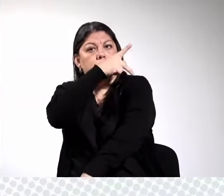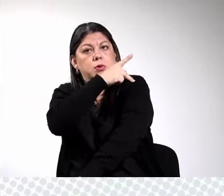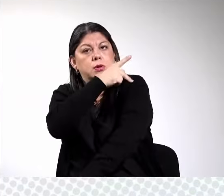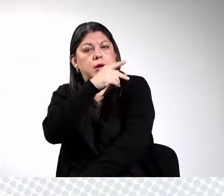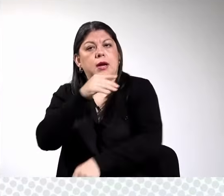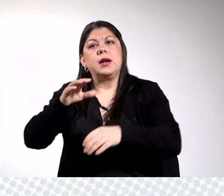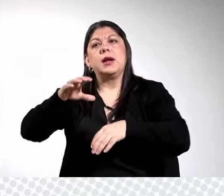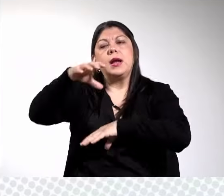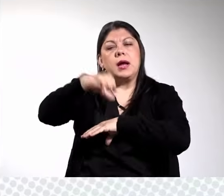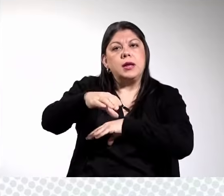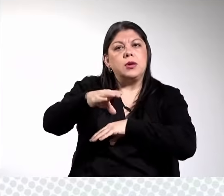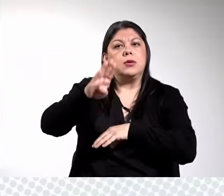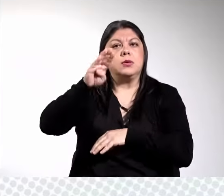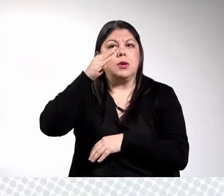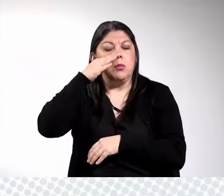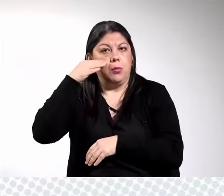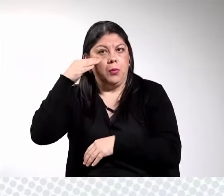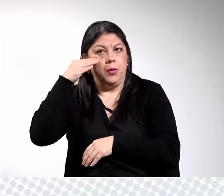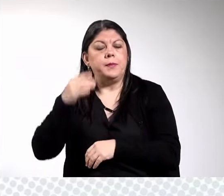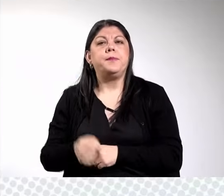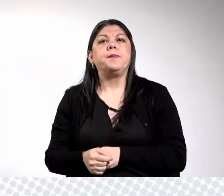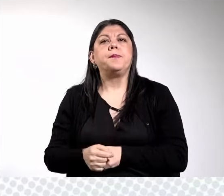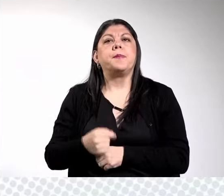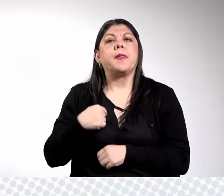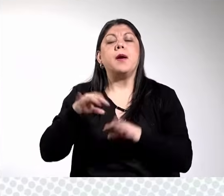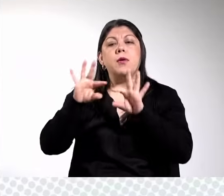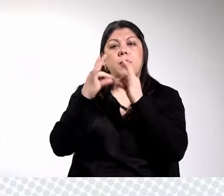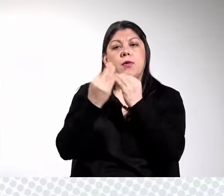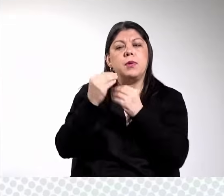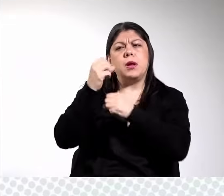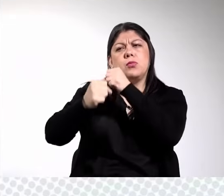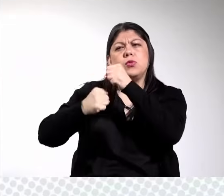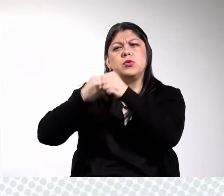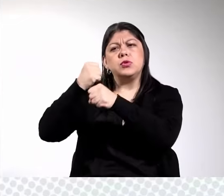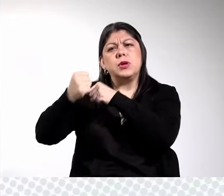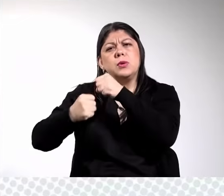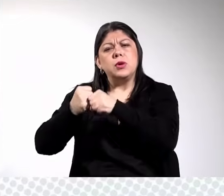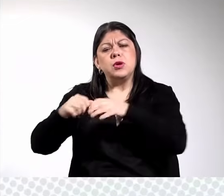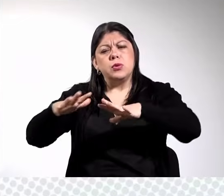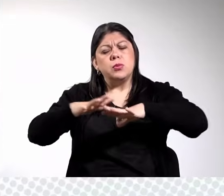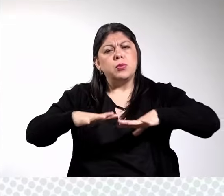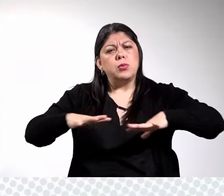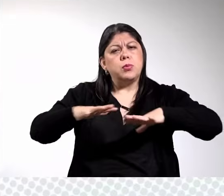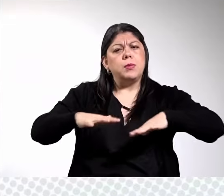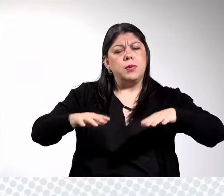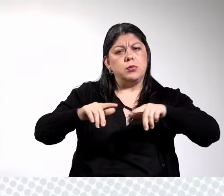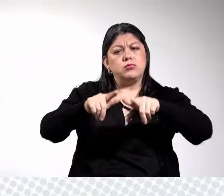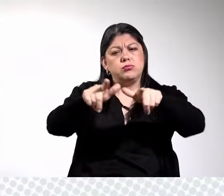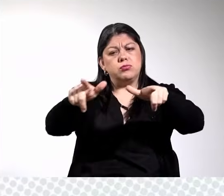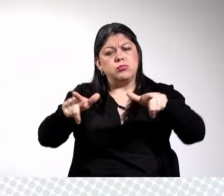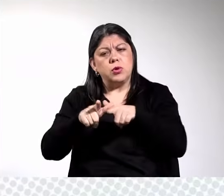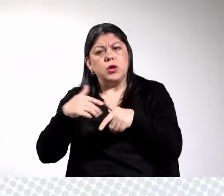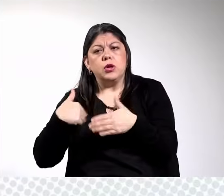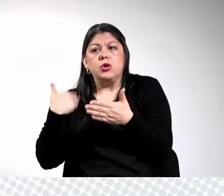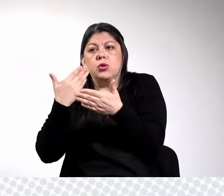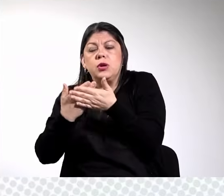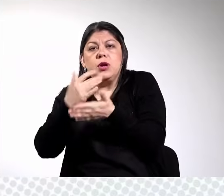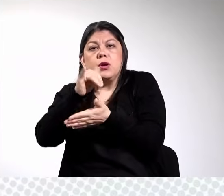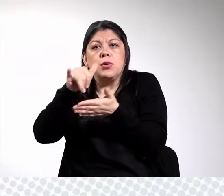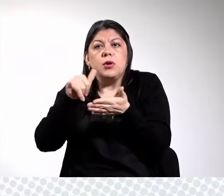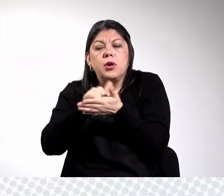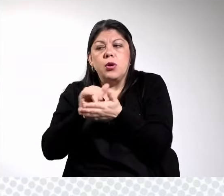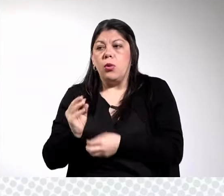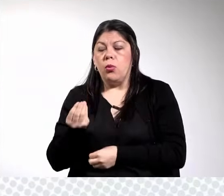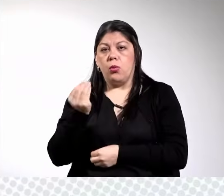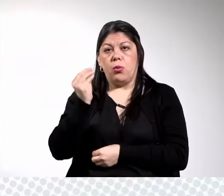son las familias, ¿verdad? De muchos años de vivir en estas zonas. Y que llego a San José como una